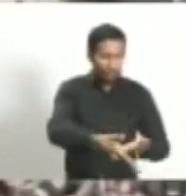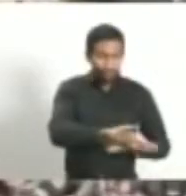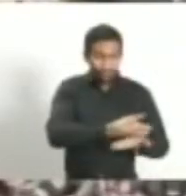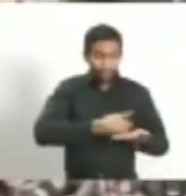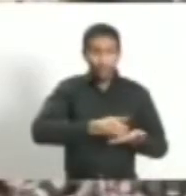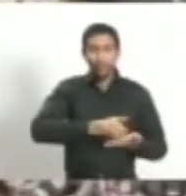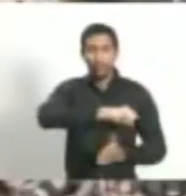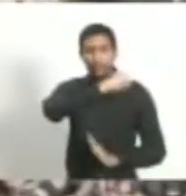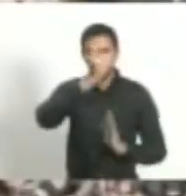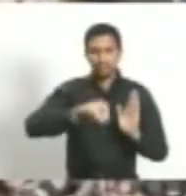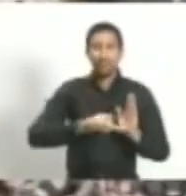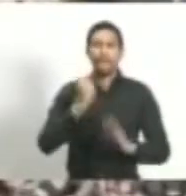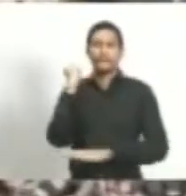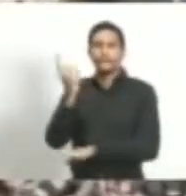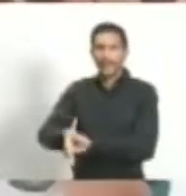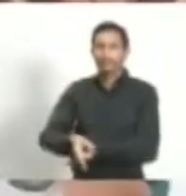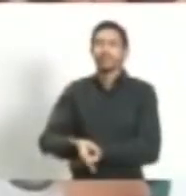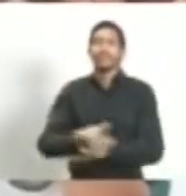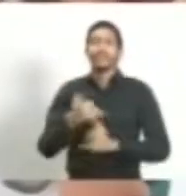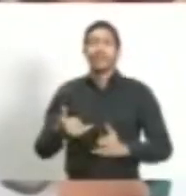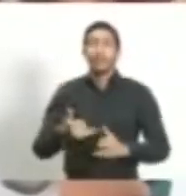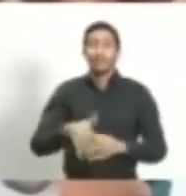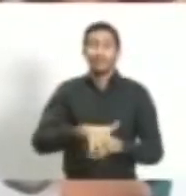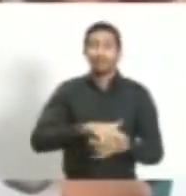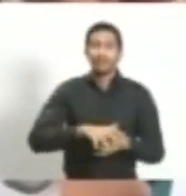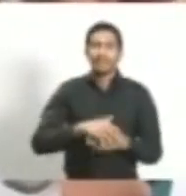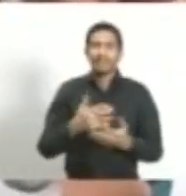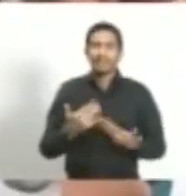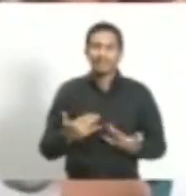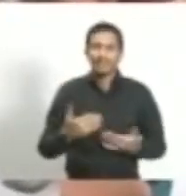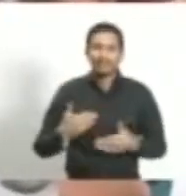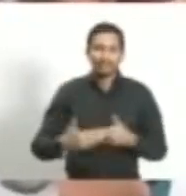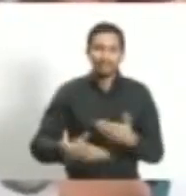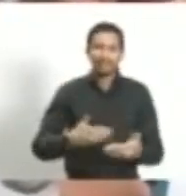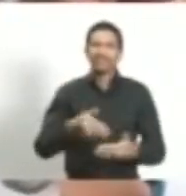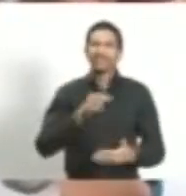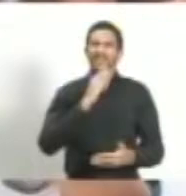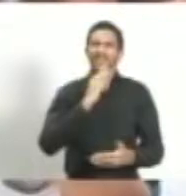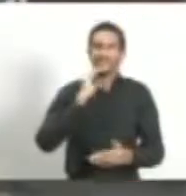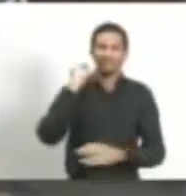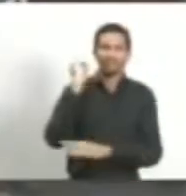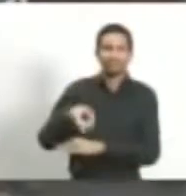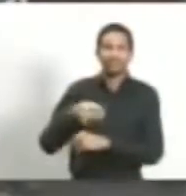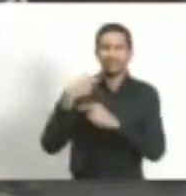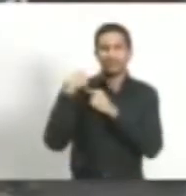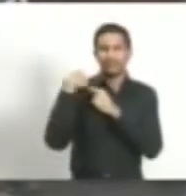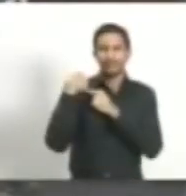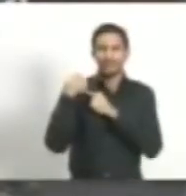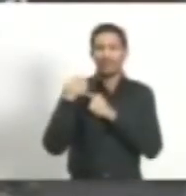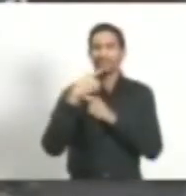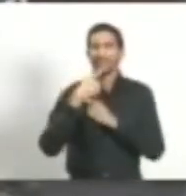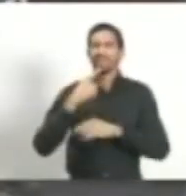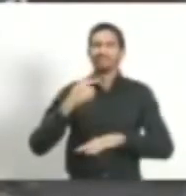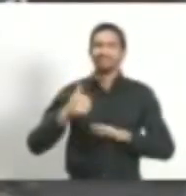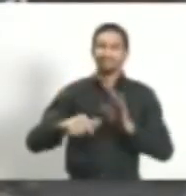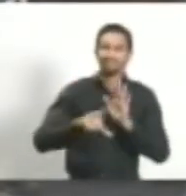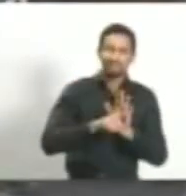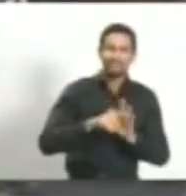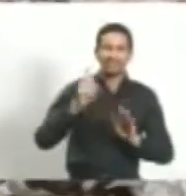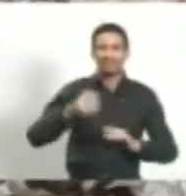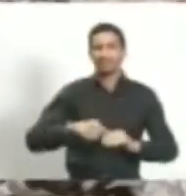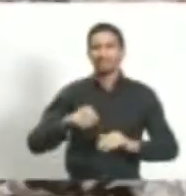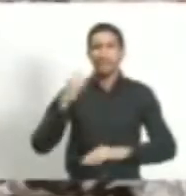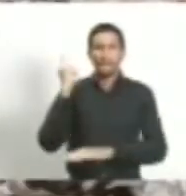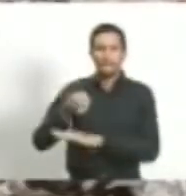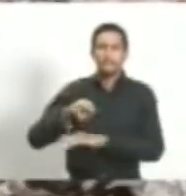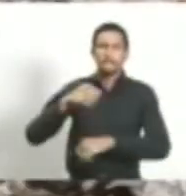está priorizado y se espera en el menor tiempo posible establecer quiénes tendrán que responder penal y disciplinariamente por las víctimas que dejó el desplome